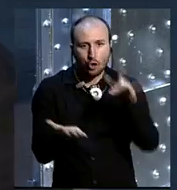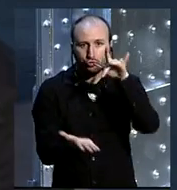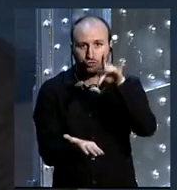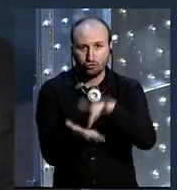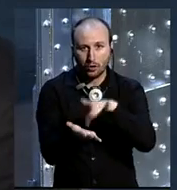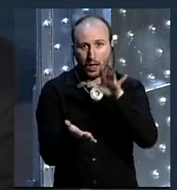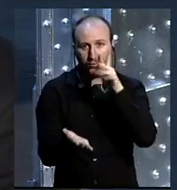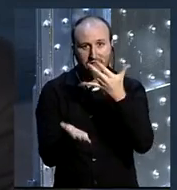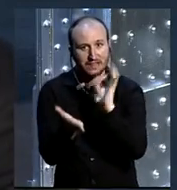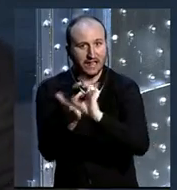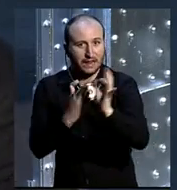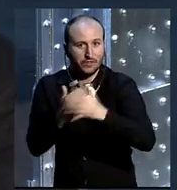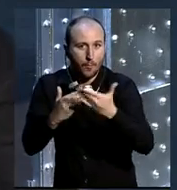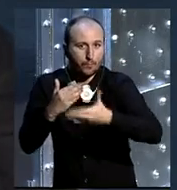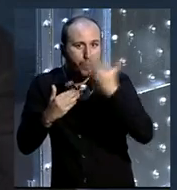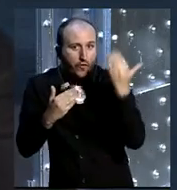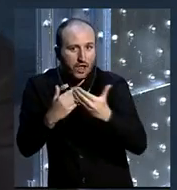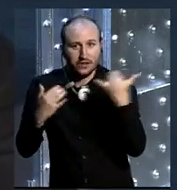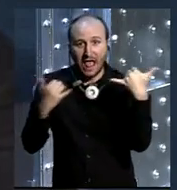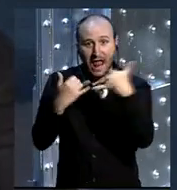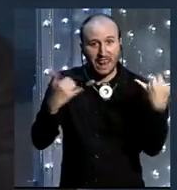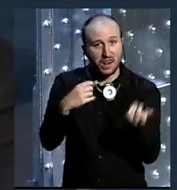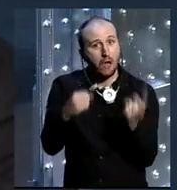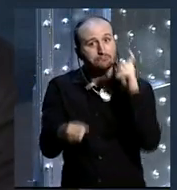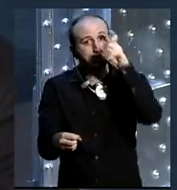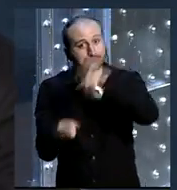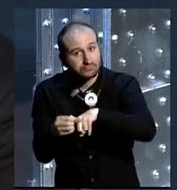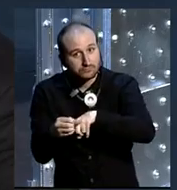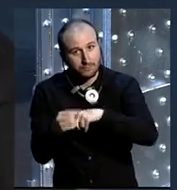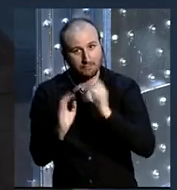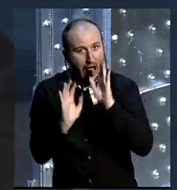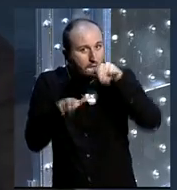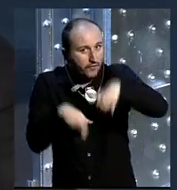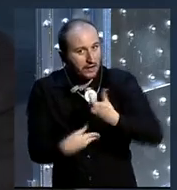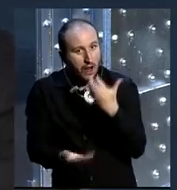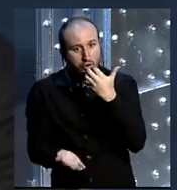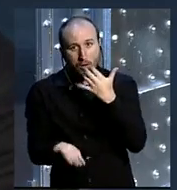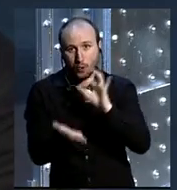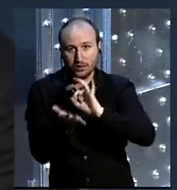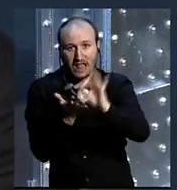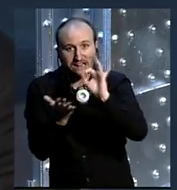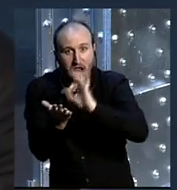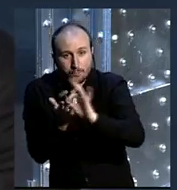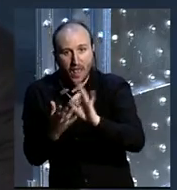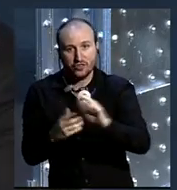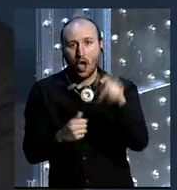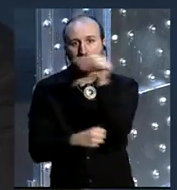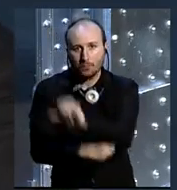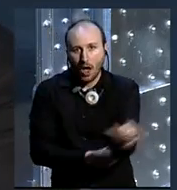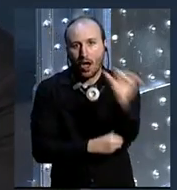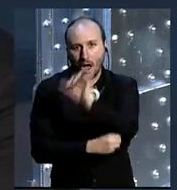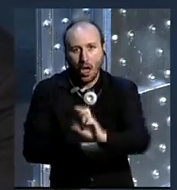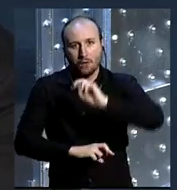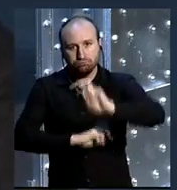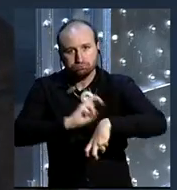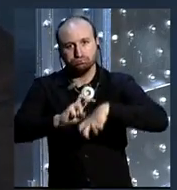unos de estos servicios modernos en línea, probablemente pues actualizan el servicio semanalmente o